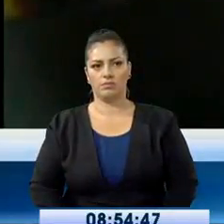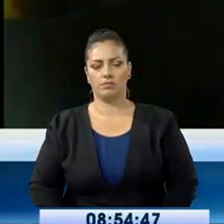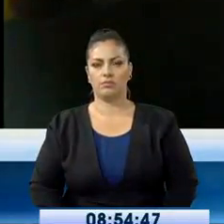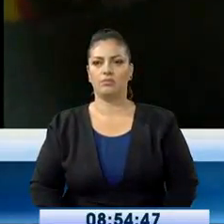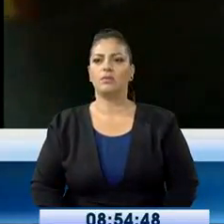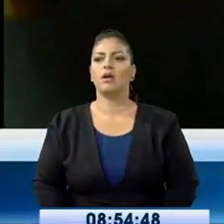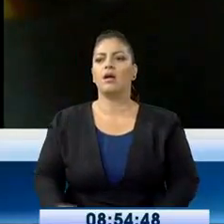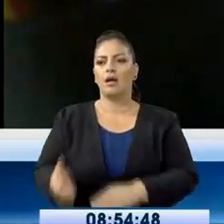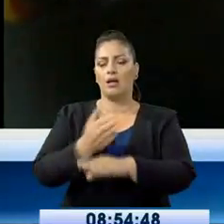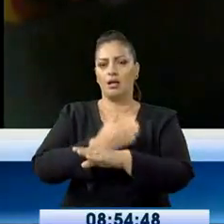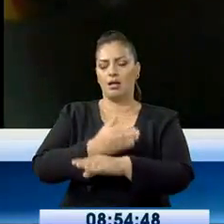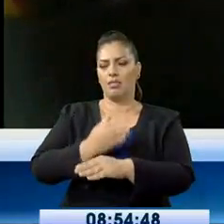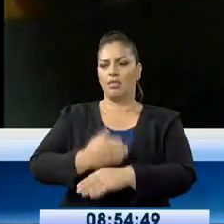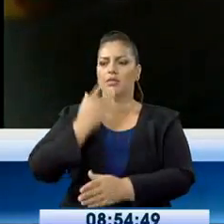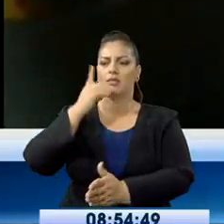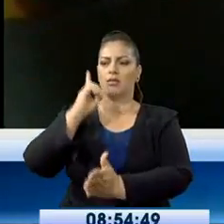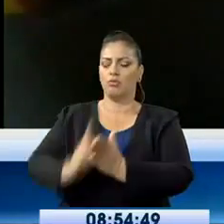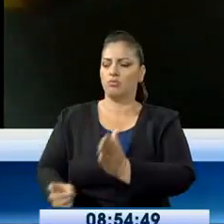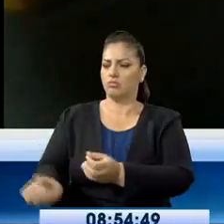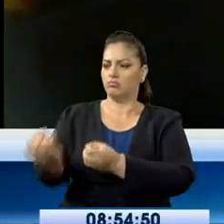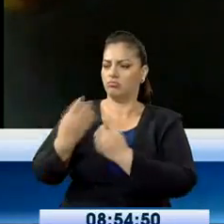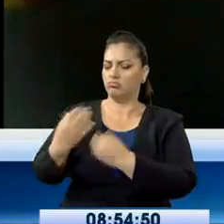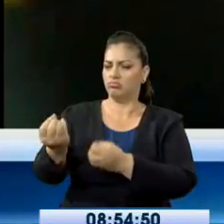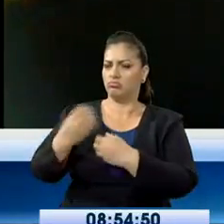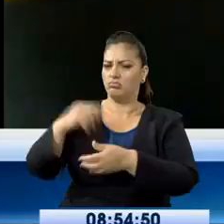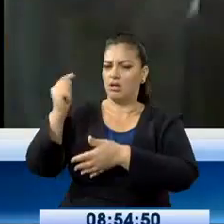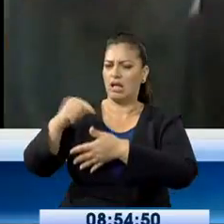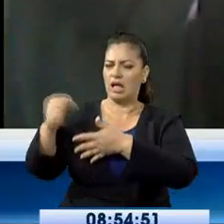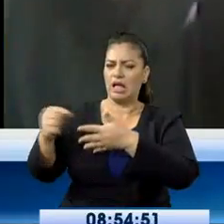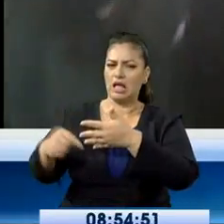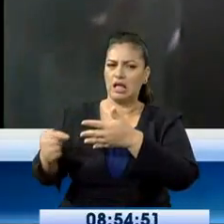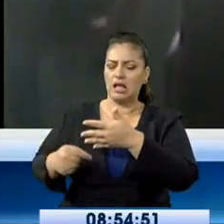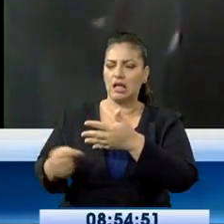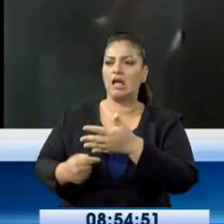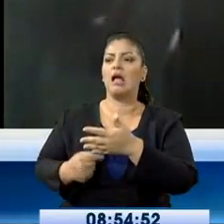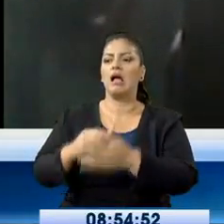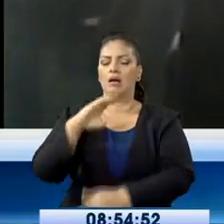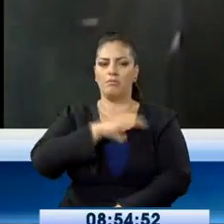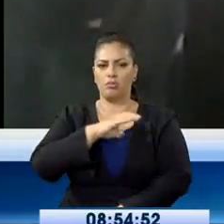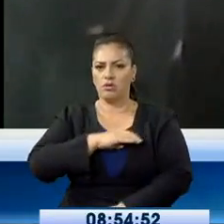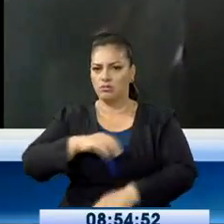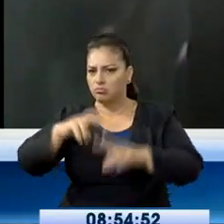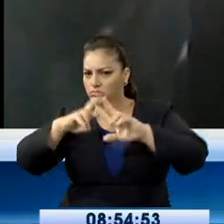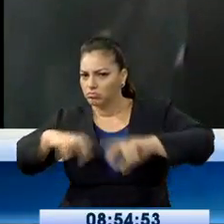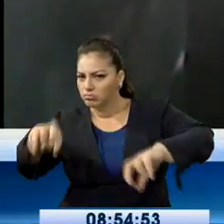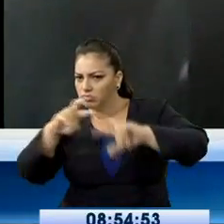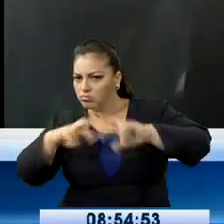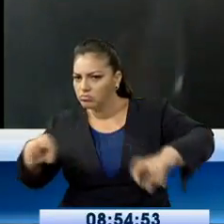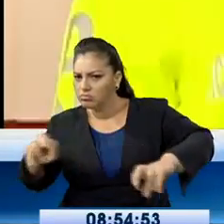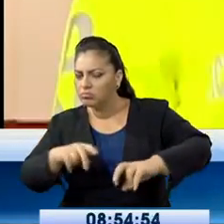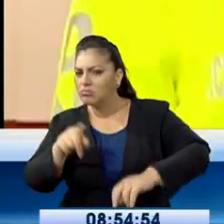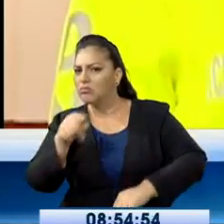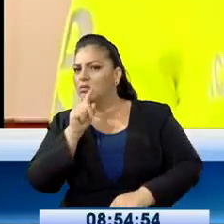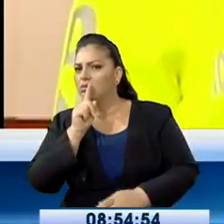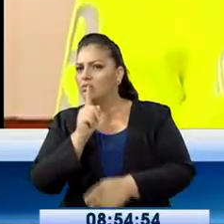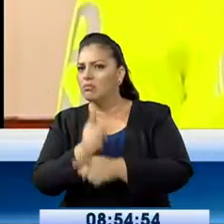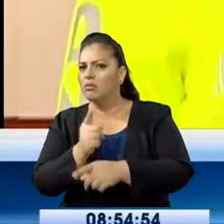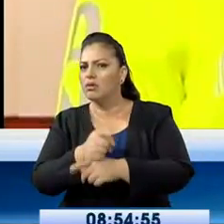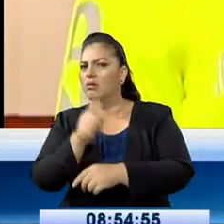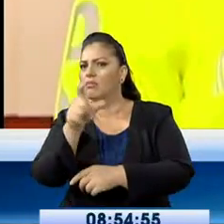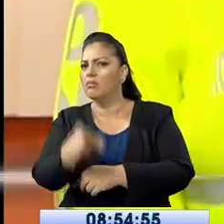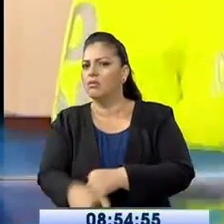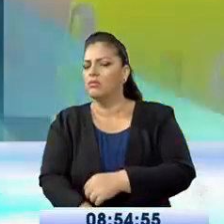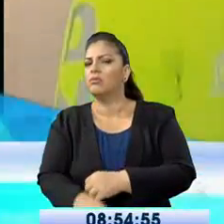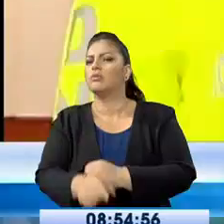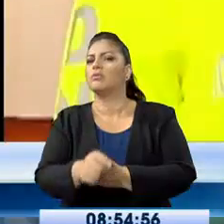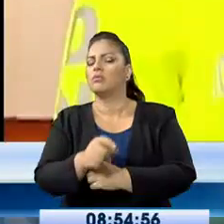nuestra oficina o a través de las tareas de gestión investigativas, identificar este tipo de actividades. Es decir, que estas personas que